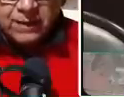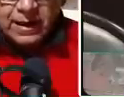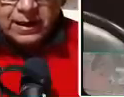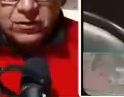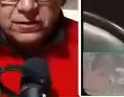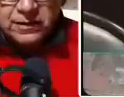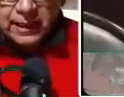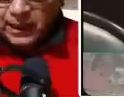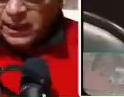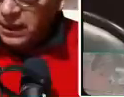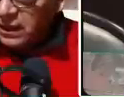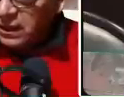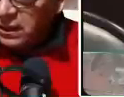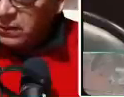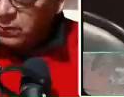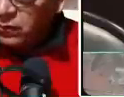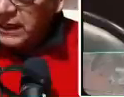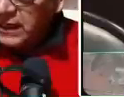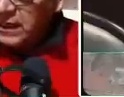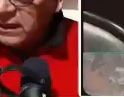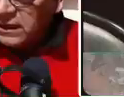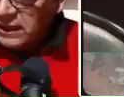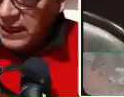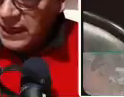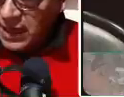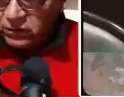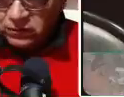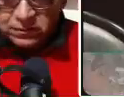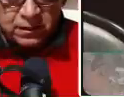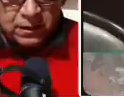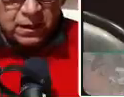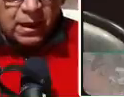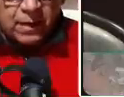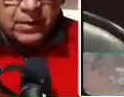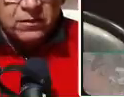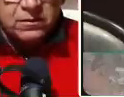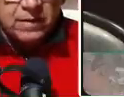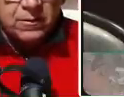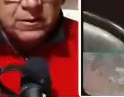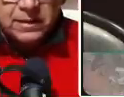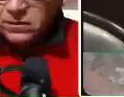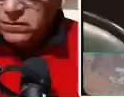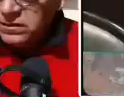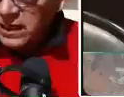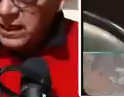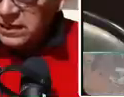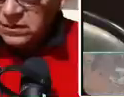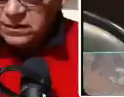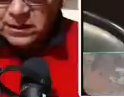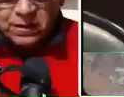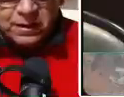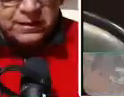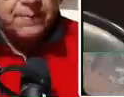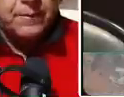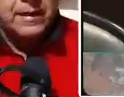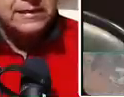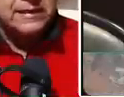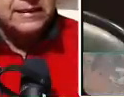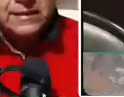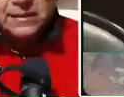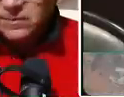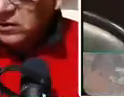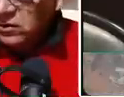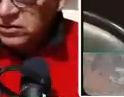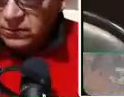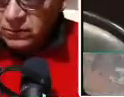y varios de Morena y aliados. Amigos, vamos a escuchar a estos señores que parece que